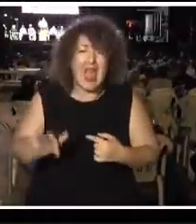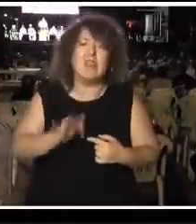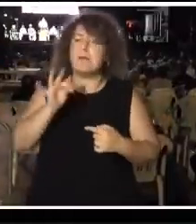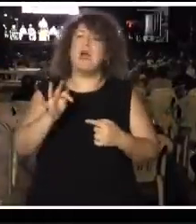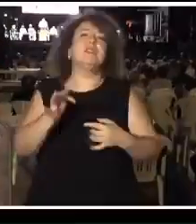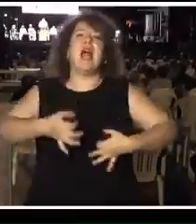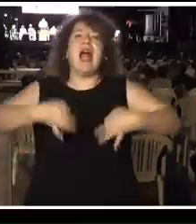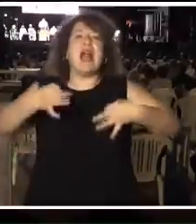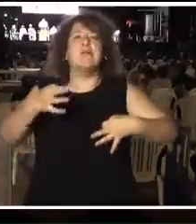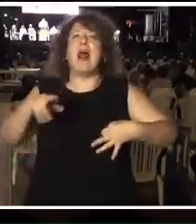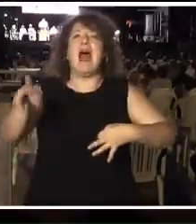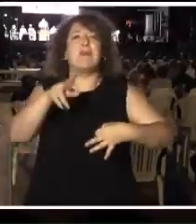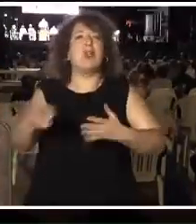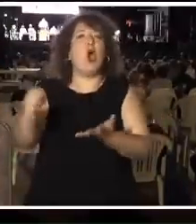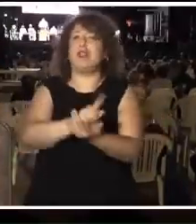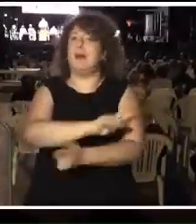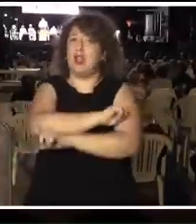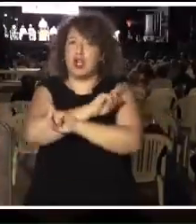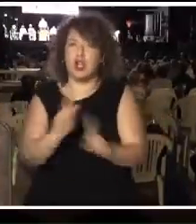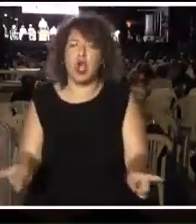no repetición.